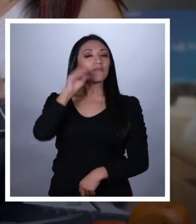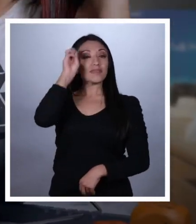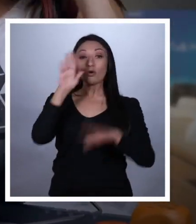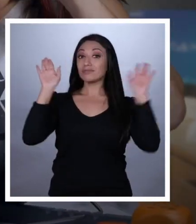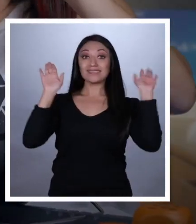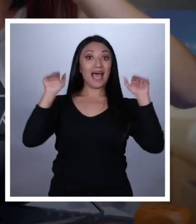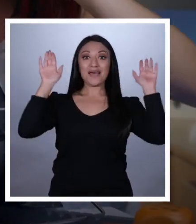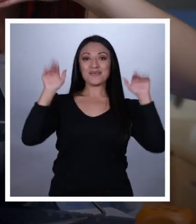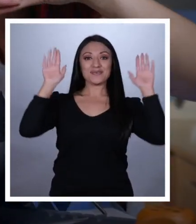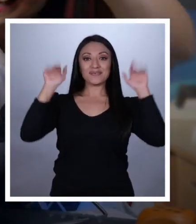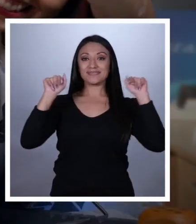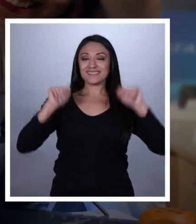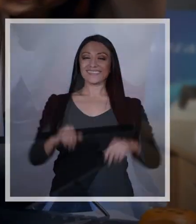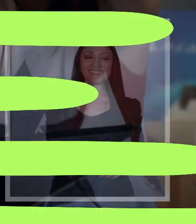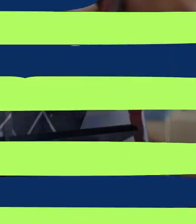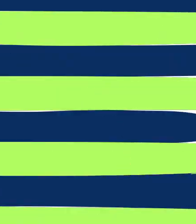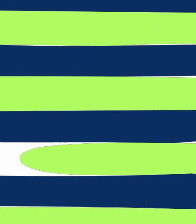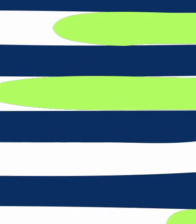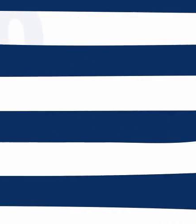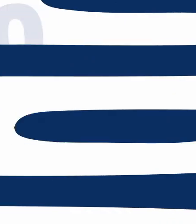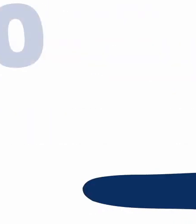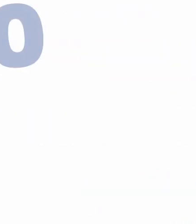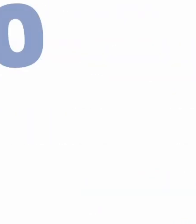video. ¡Bye, bye! ¡Boo!